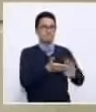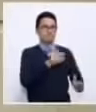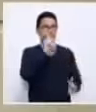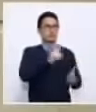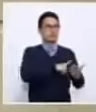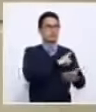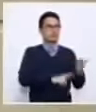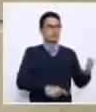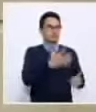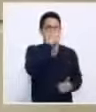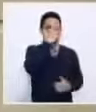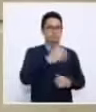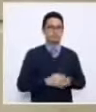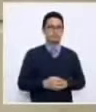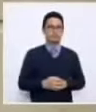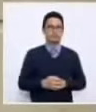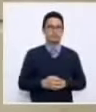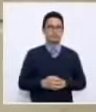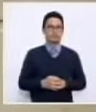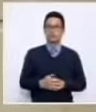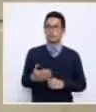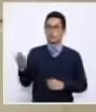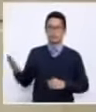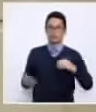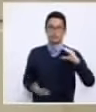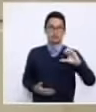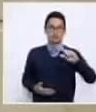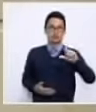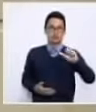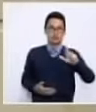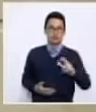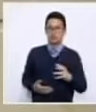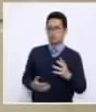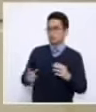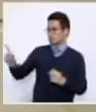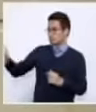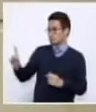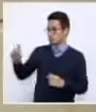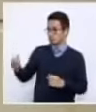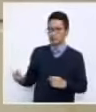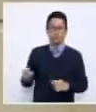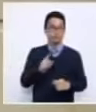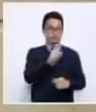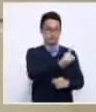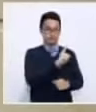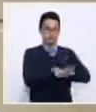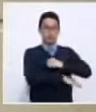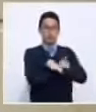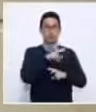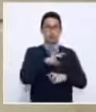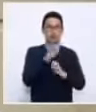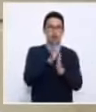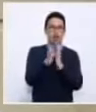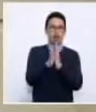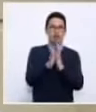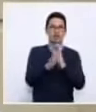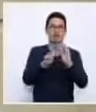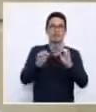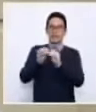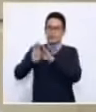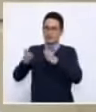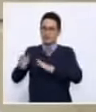Excúsenme. Si usted quiere, César, permanecer para que escuche al señor ministro de Agricultura, creo que va a ser muy útil comentario de la